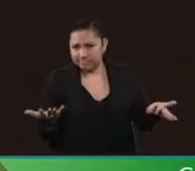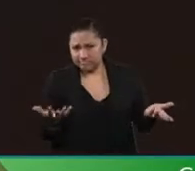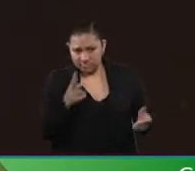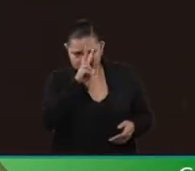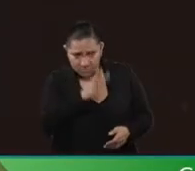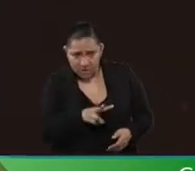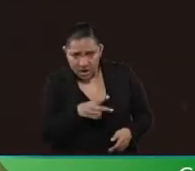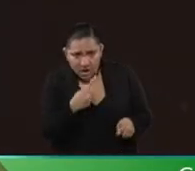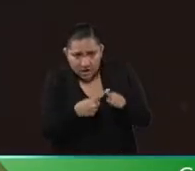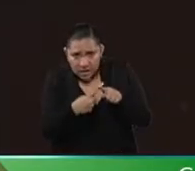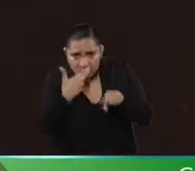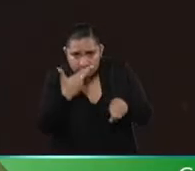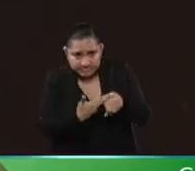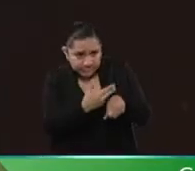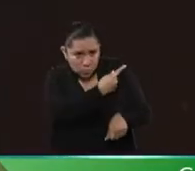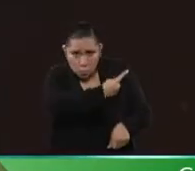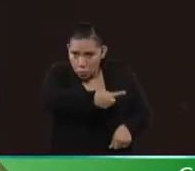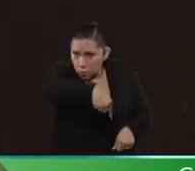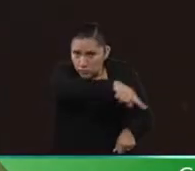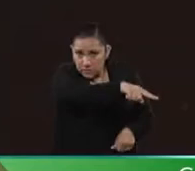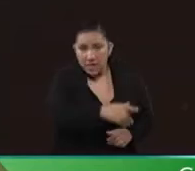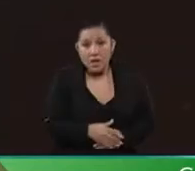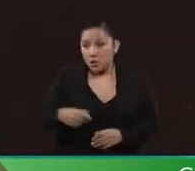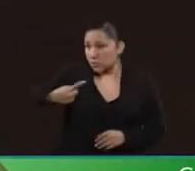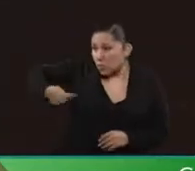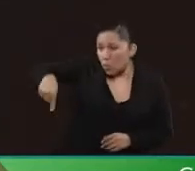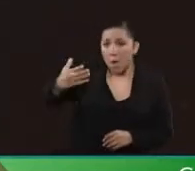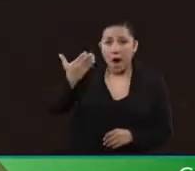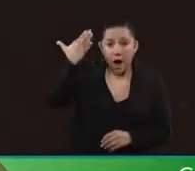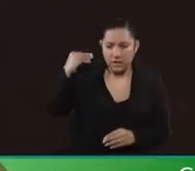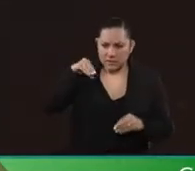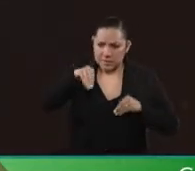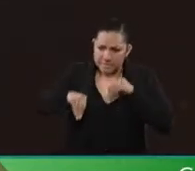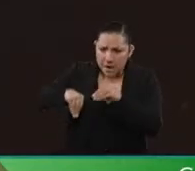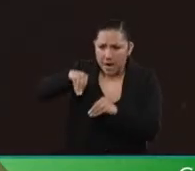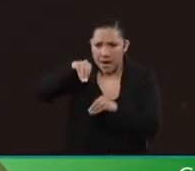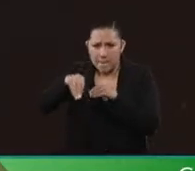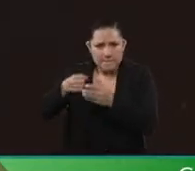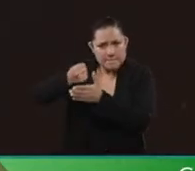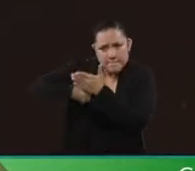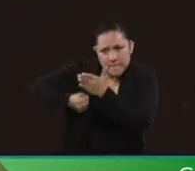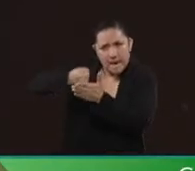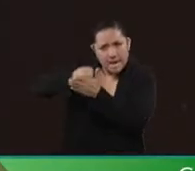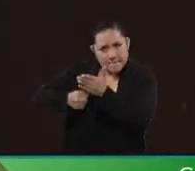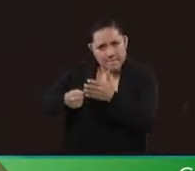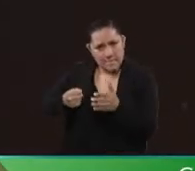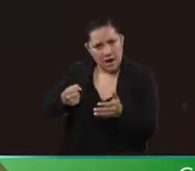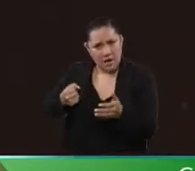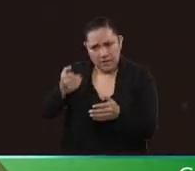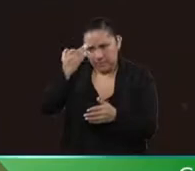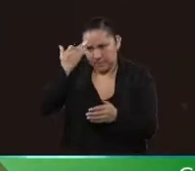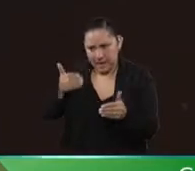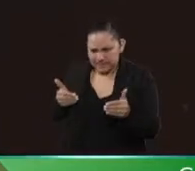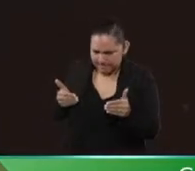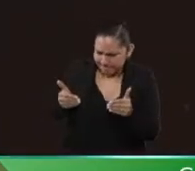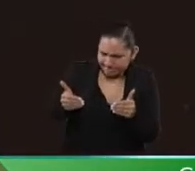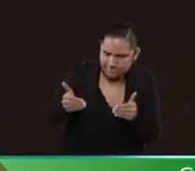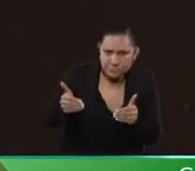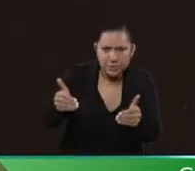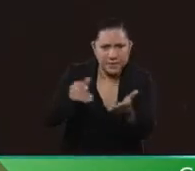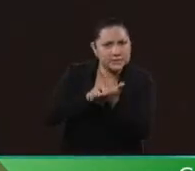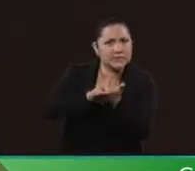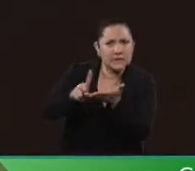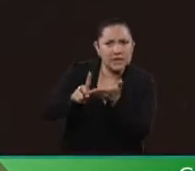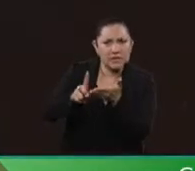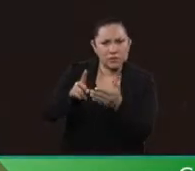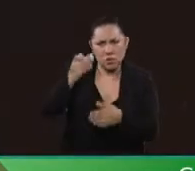en el poder judicial construir romper el techo de cristal y soportar las misoginas de personas como ustedes lo están borrando